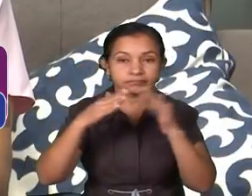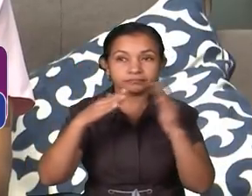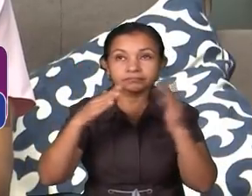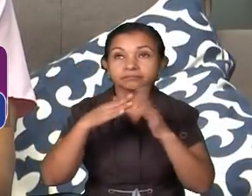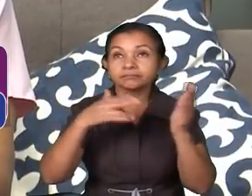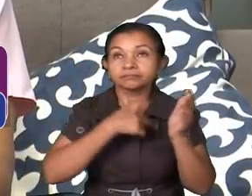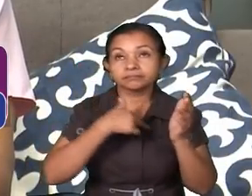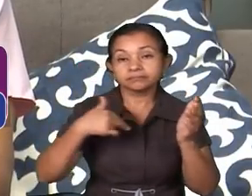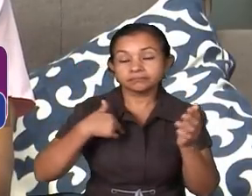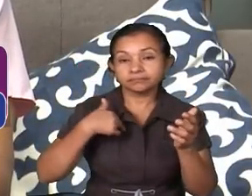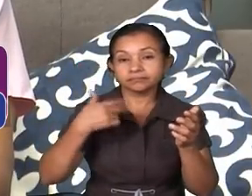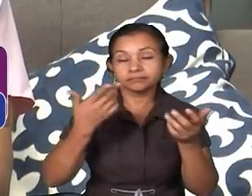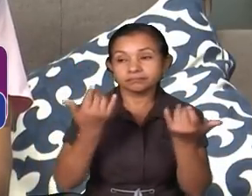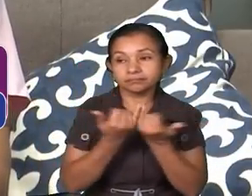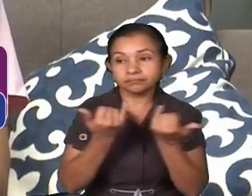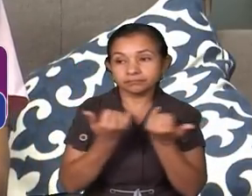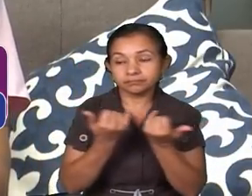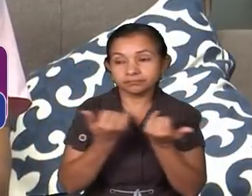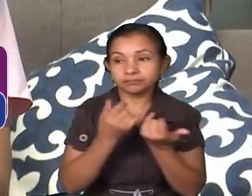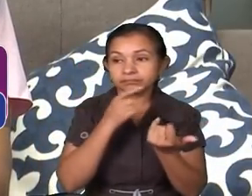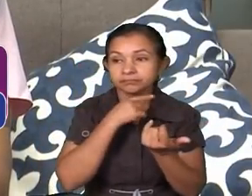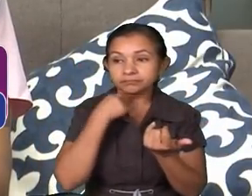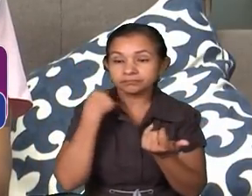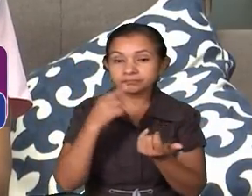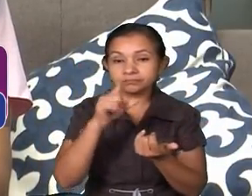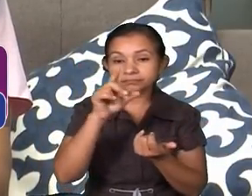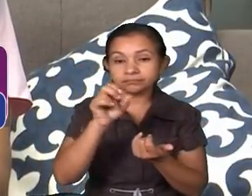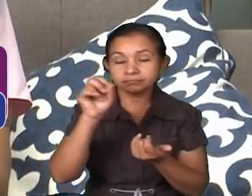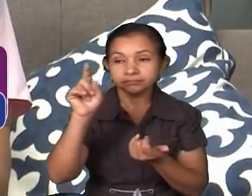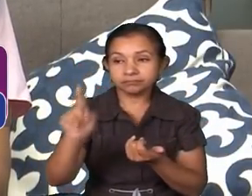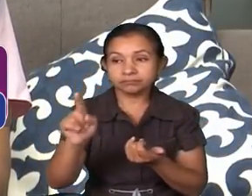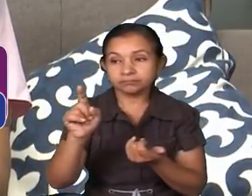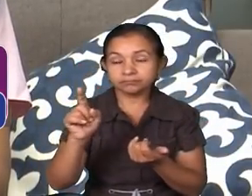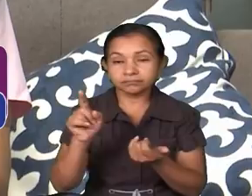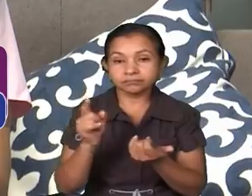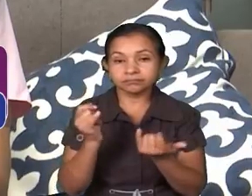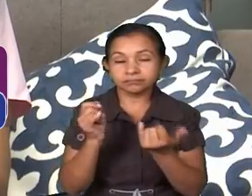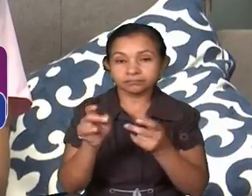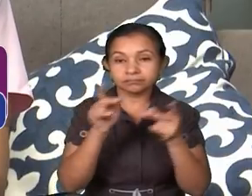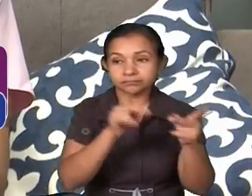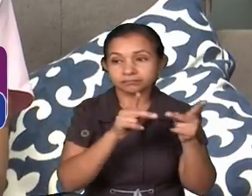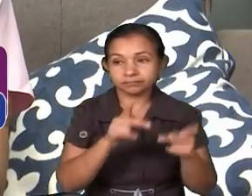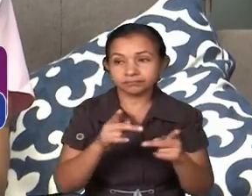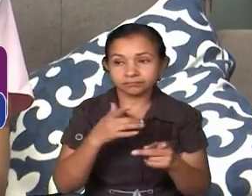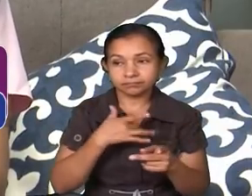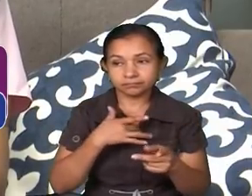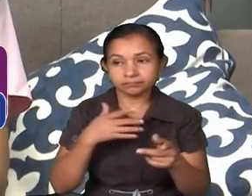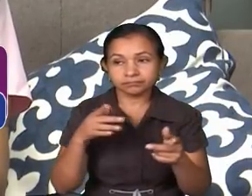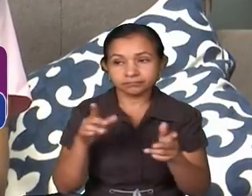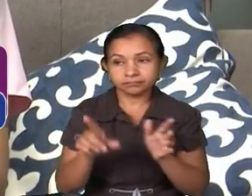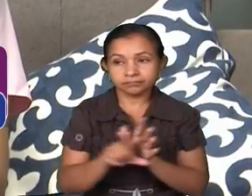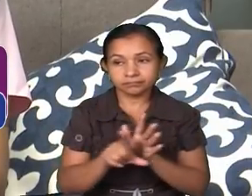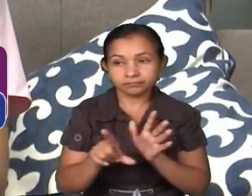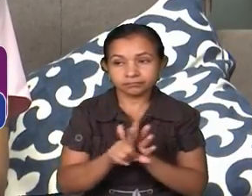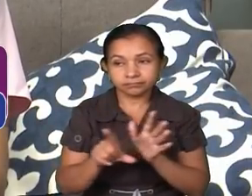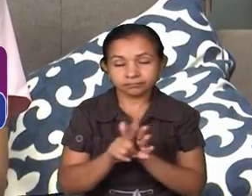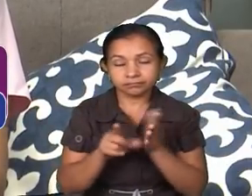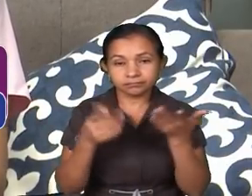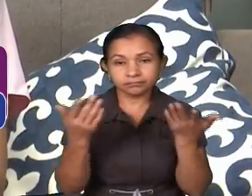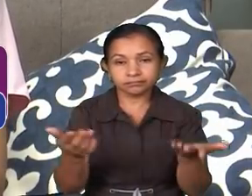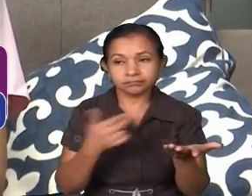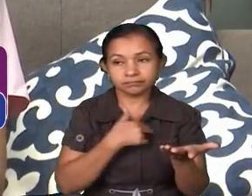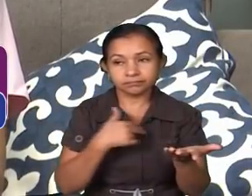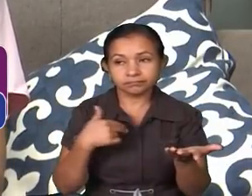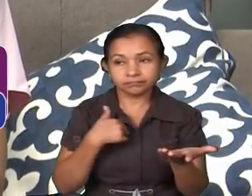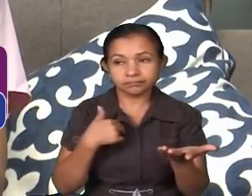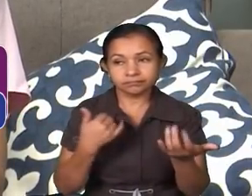están precisamente las imágenes, y esa es la realidad. 101 personas que cumplieron con todos los requisitos de ley, que llenaron el formulario que solicita el Departamento